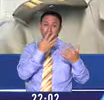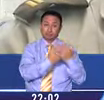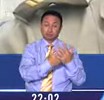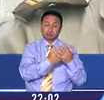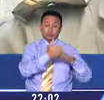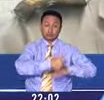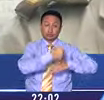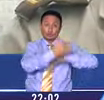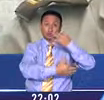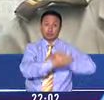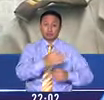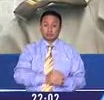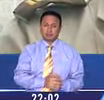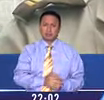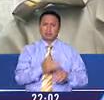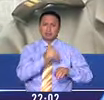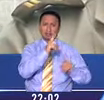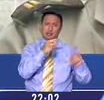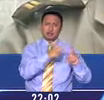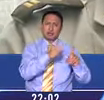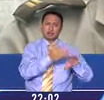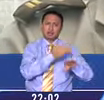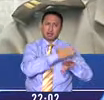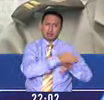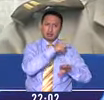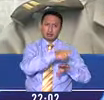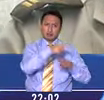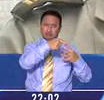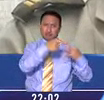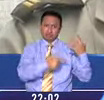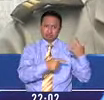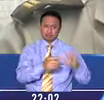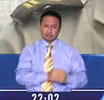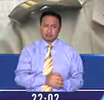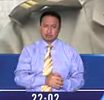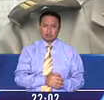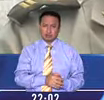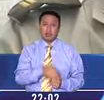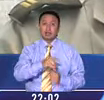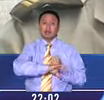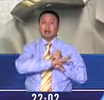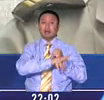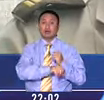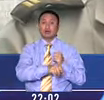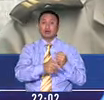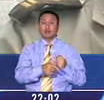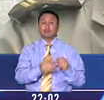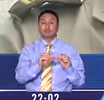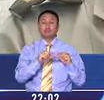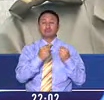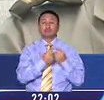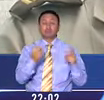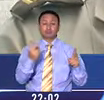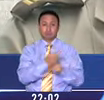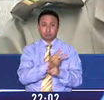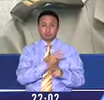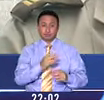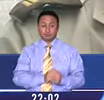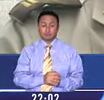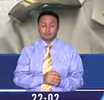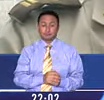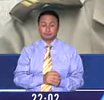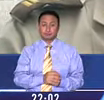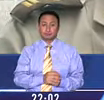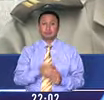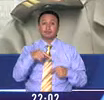a órdenes de la justicia. Registra a esta persona, ¿no?, en su prontuario delictivo, justamente es del robo, asociación ilícita. Es la situación